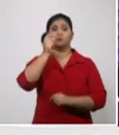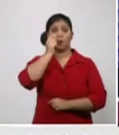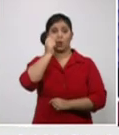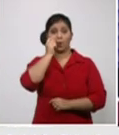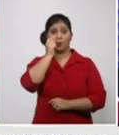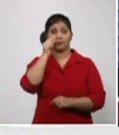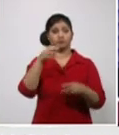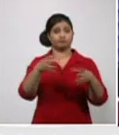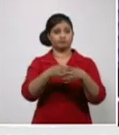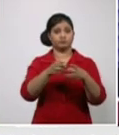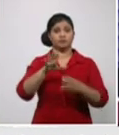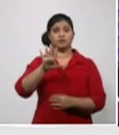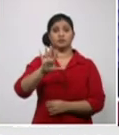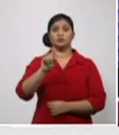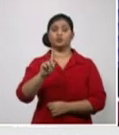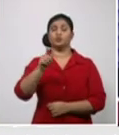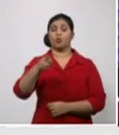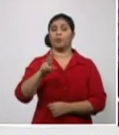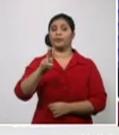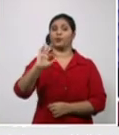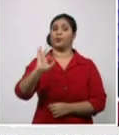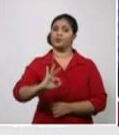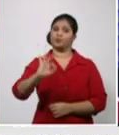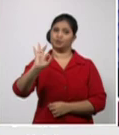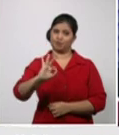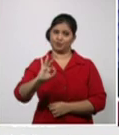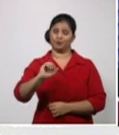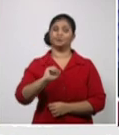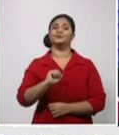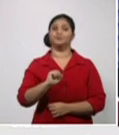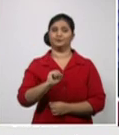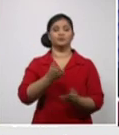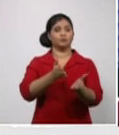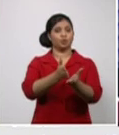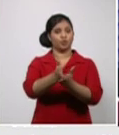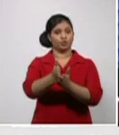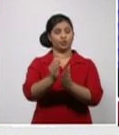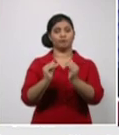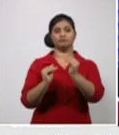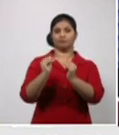el 51,2%. Sigue siendo más elevado.